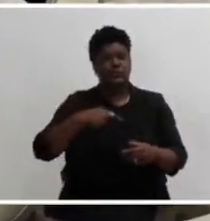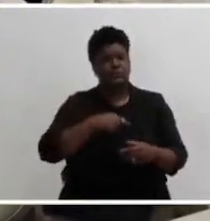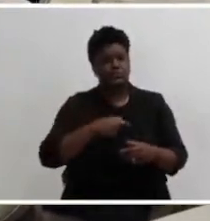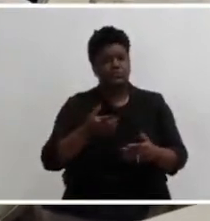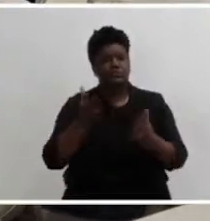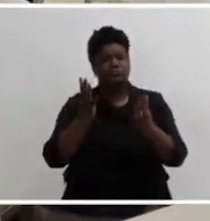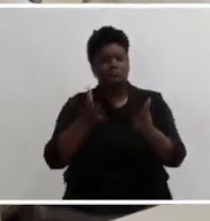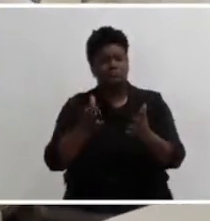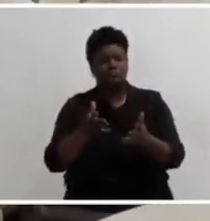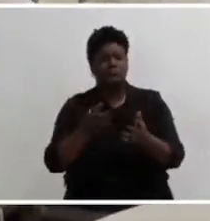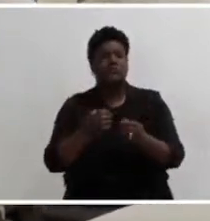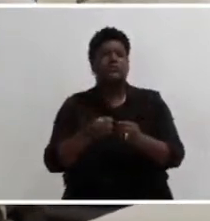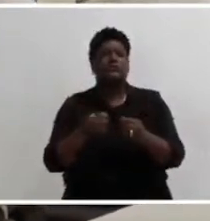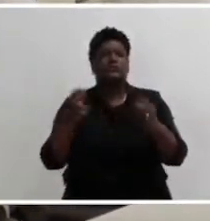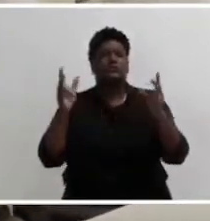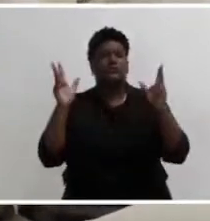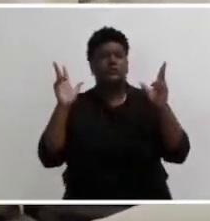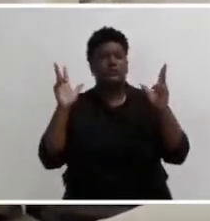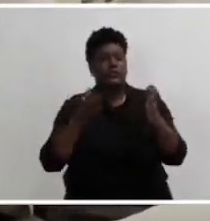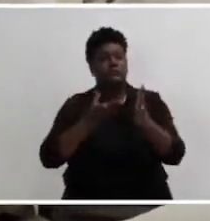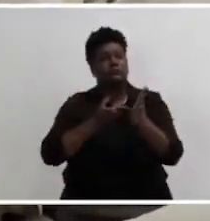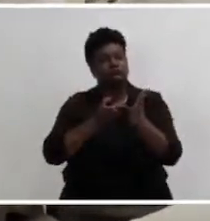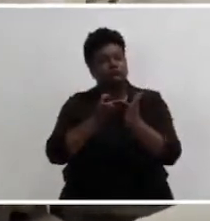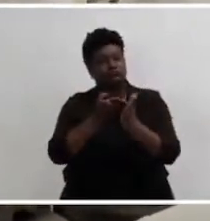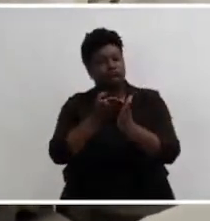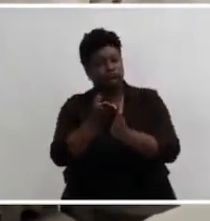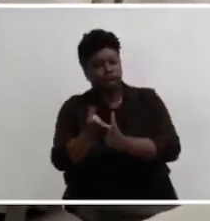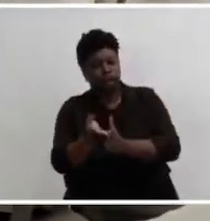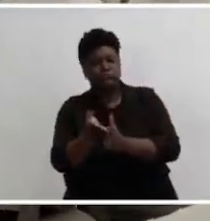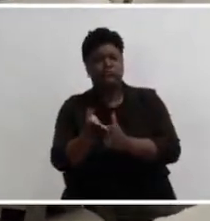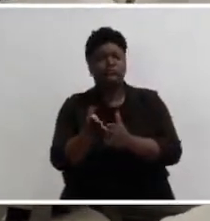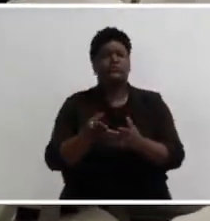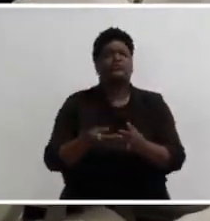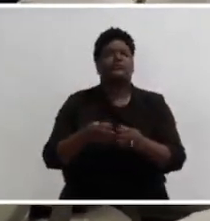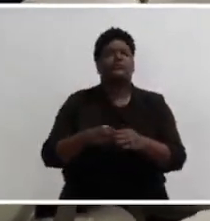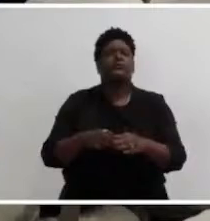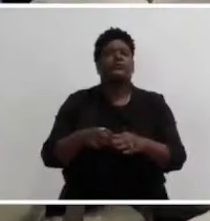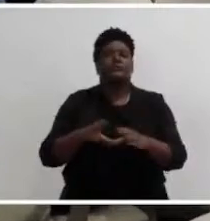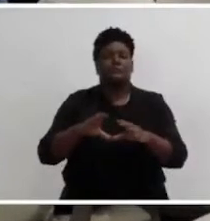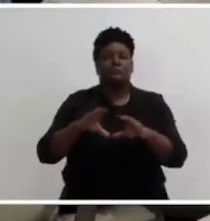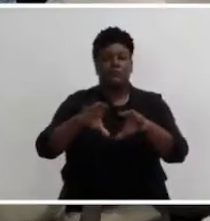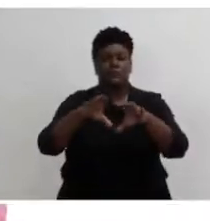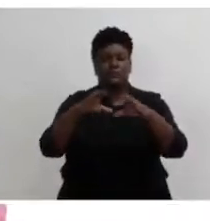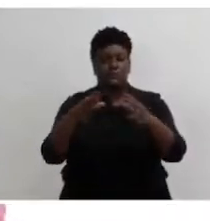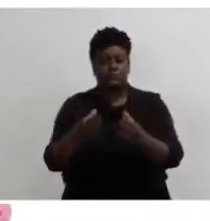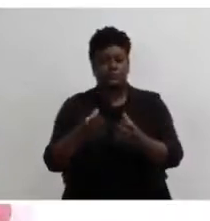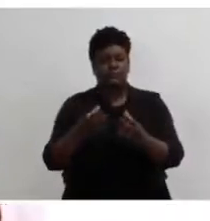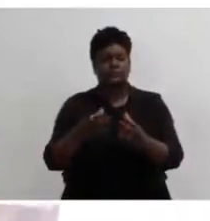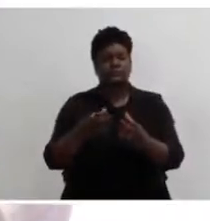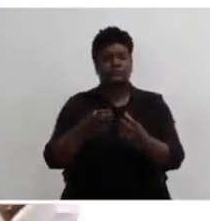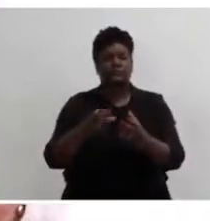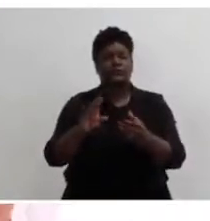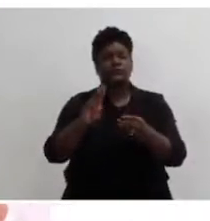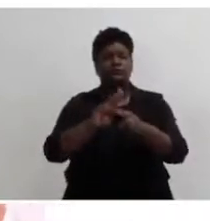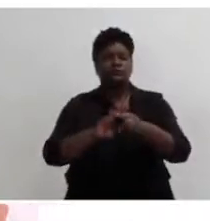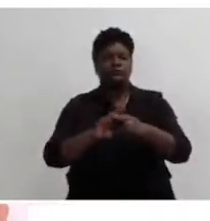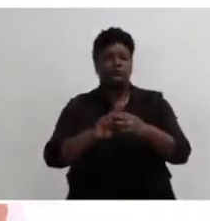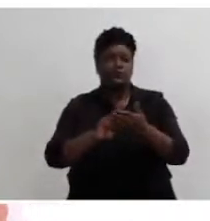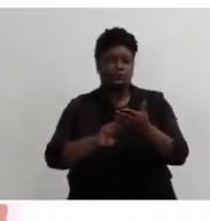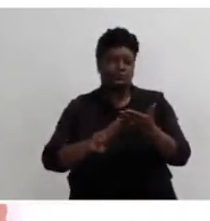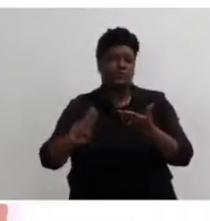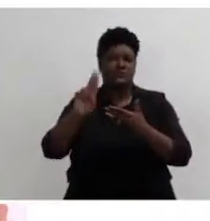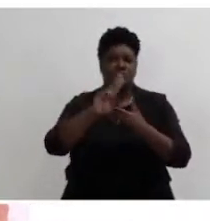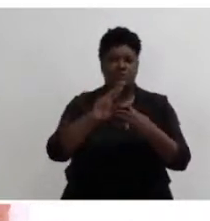desarrollo del tema con la idea de crear un consorcio universitario en temas de semiconductores, ya que este